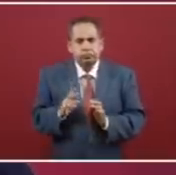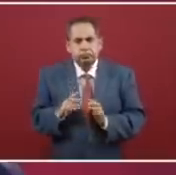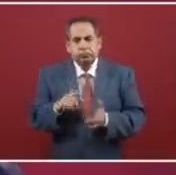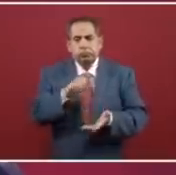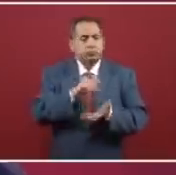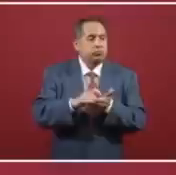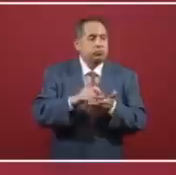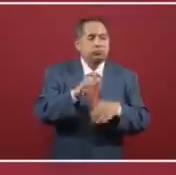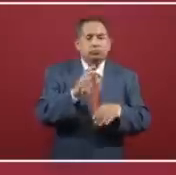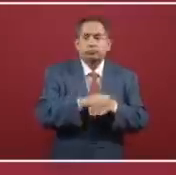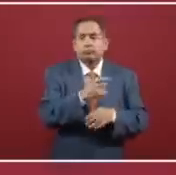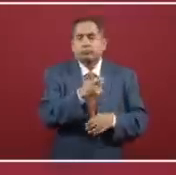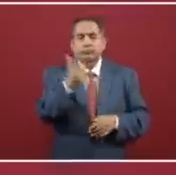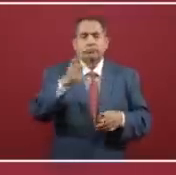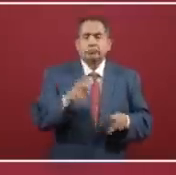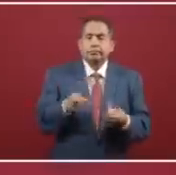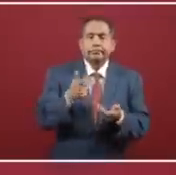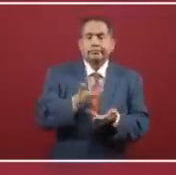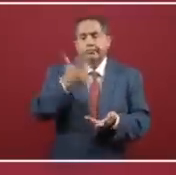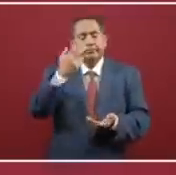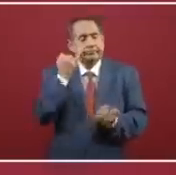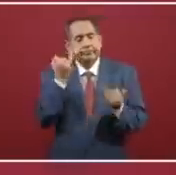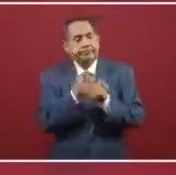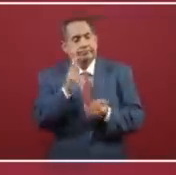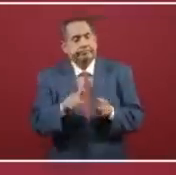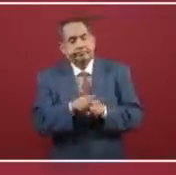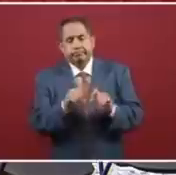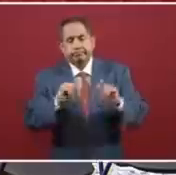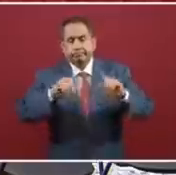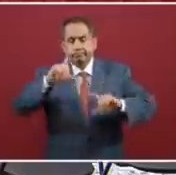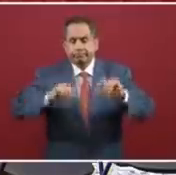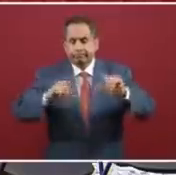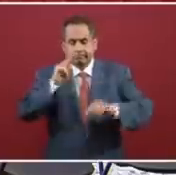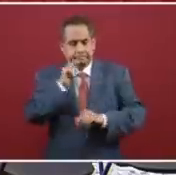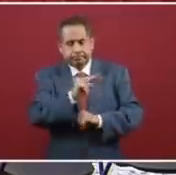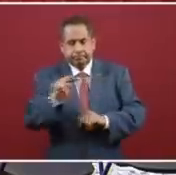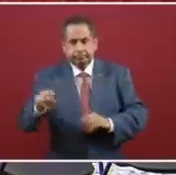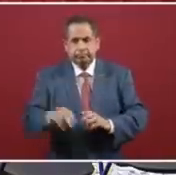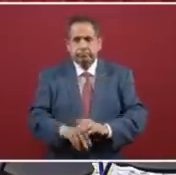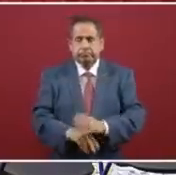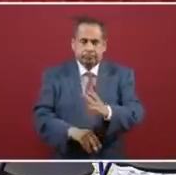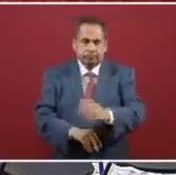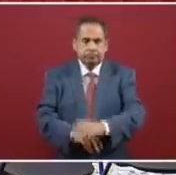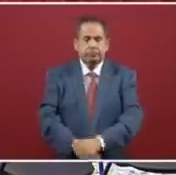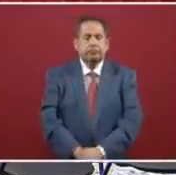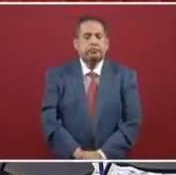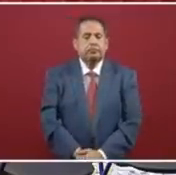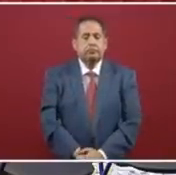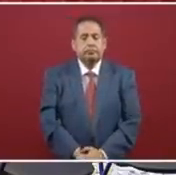compra caro irá caro si se ven los márgenes sí